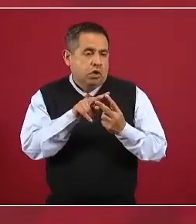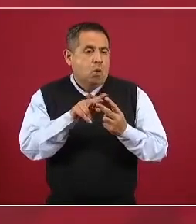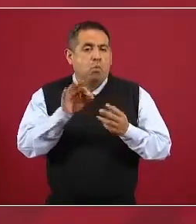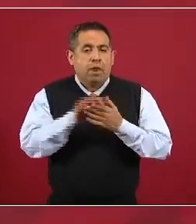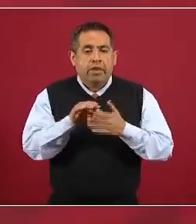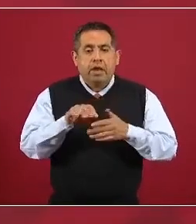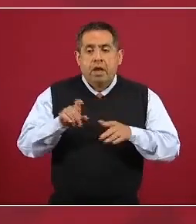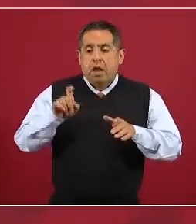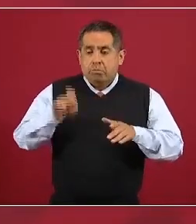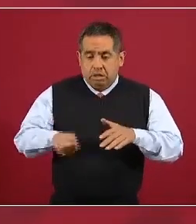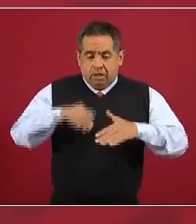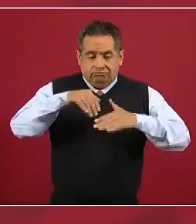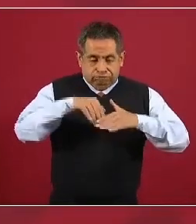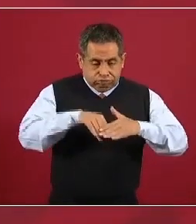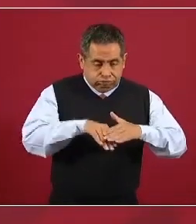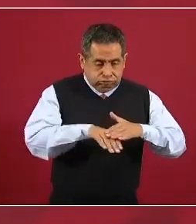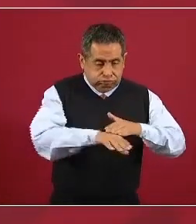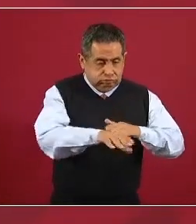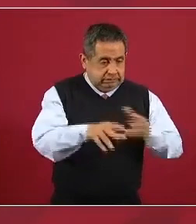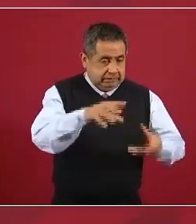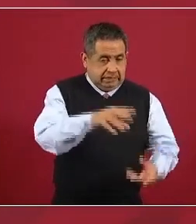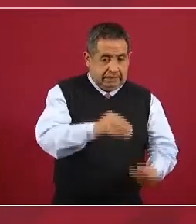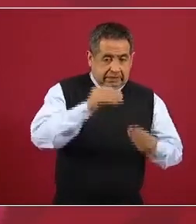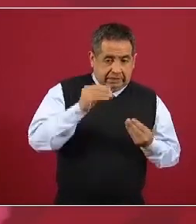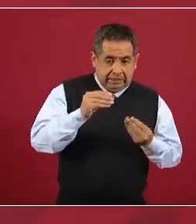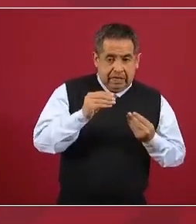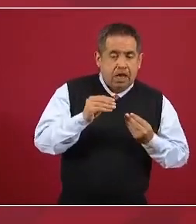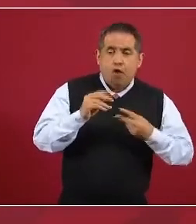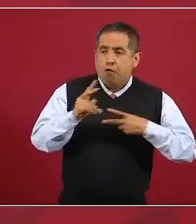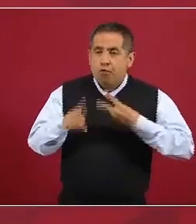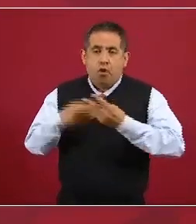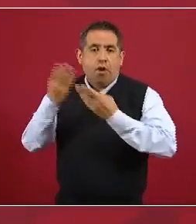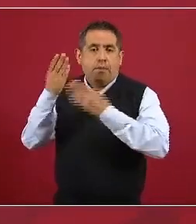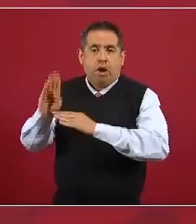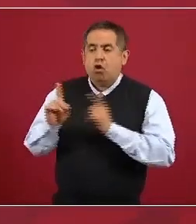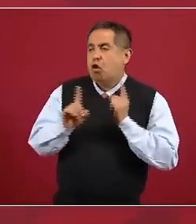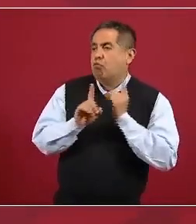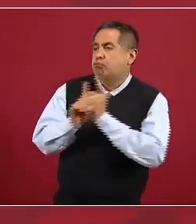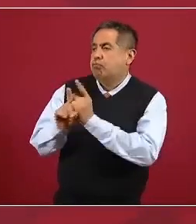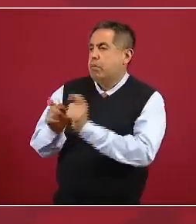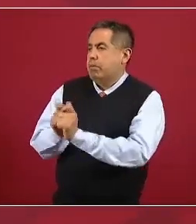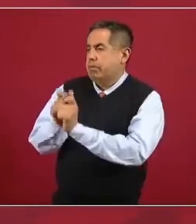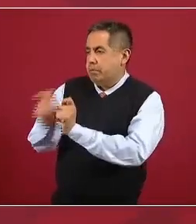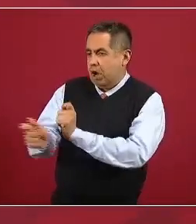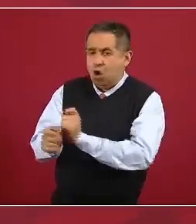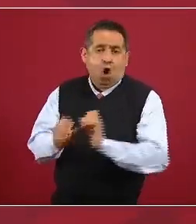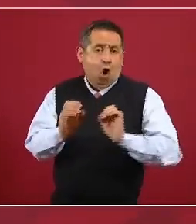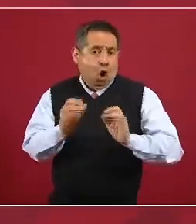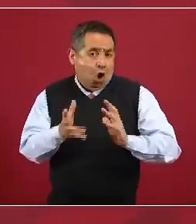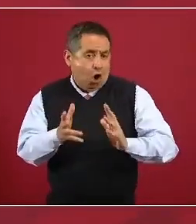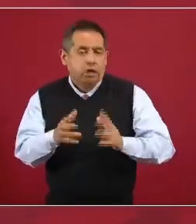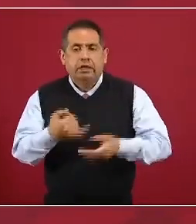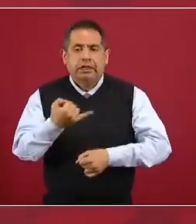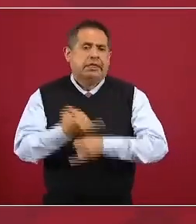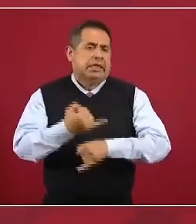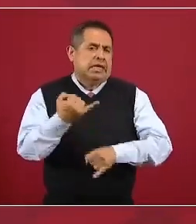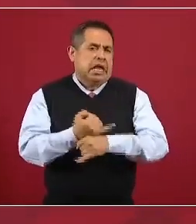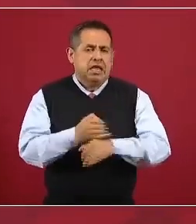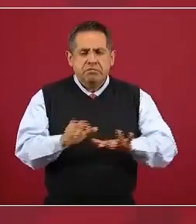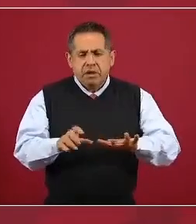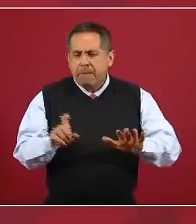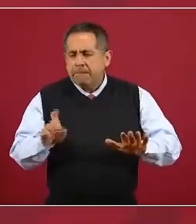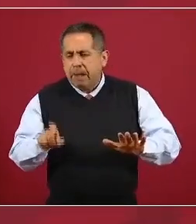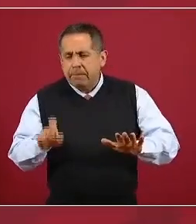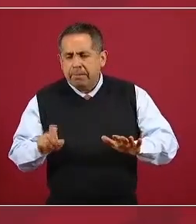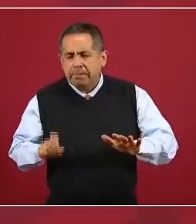puede pagar directamente en el banco, como aquí se señala, o por internet. Entonces, lo único que necesitan